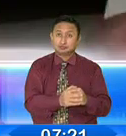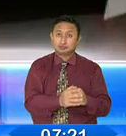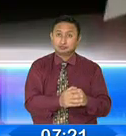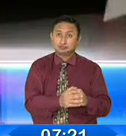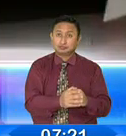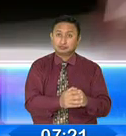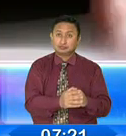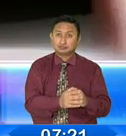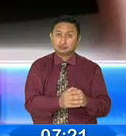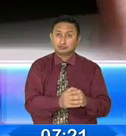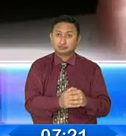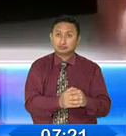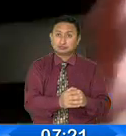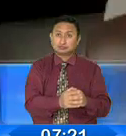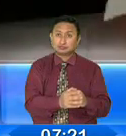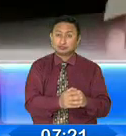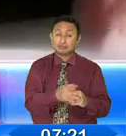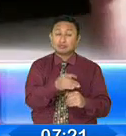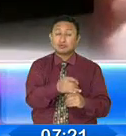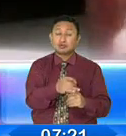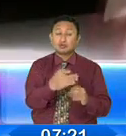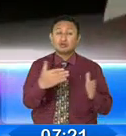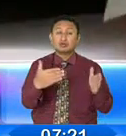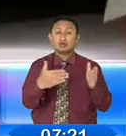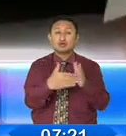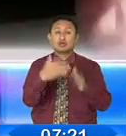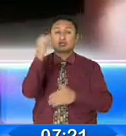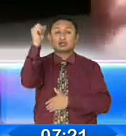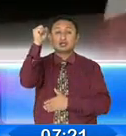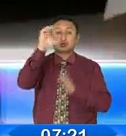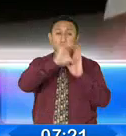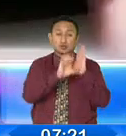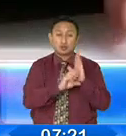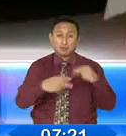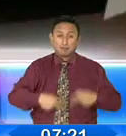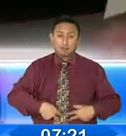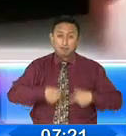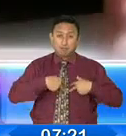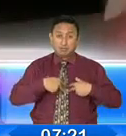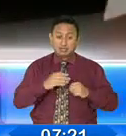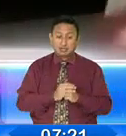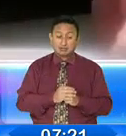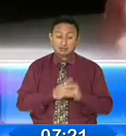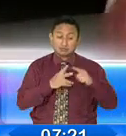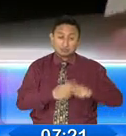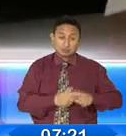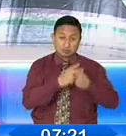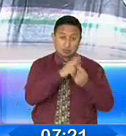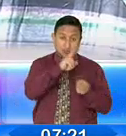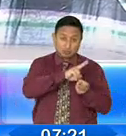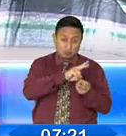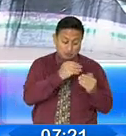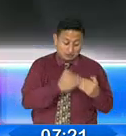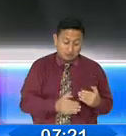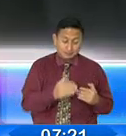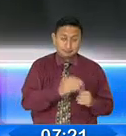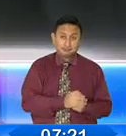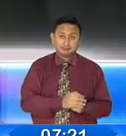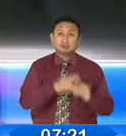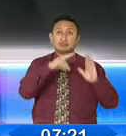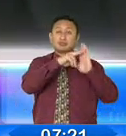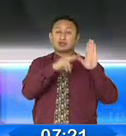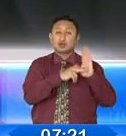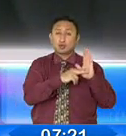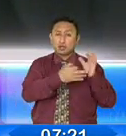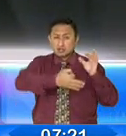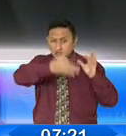contradice el derecho constitucional a la vida desde el momento de la concepción. Aseguran que la normativa no garantiza